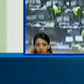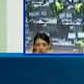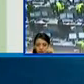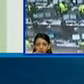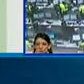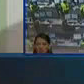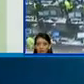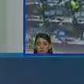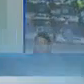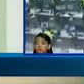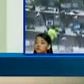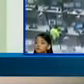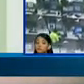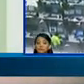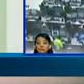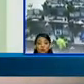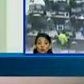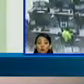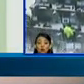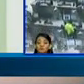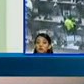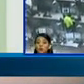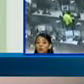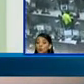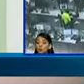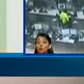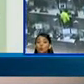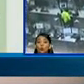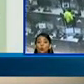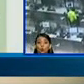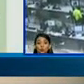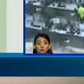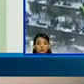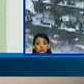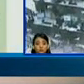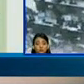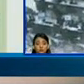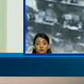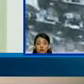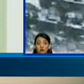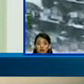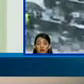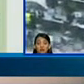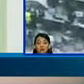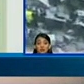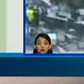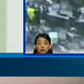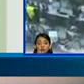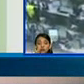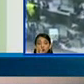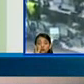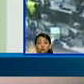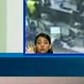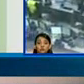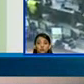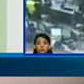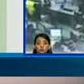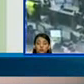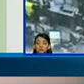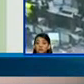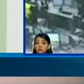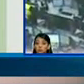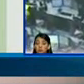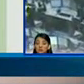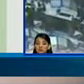la ubicación de los puntos de seguridad. En el Distrito Metropolitano tenemos 79 puntos de seguridad a los que